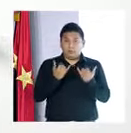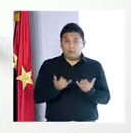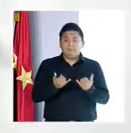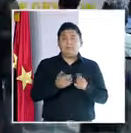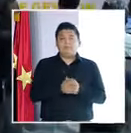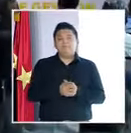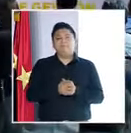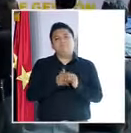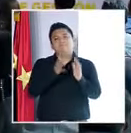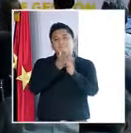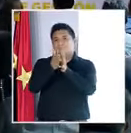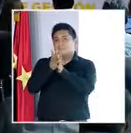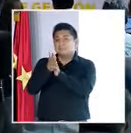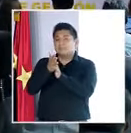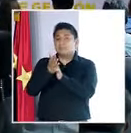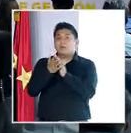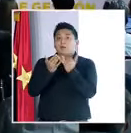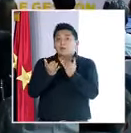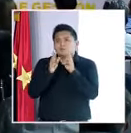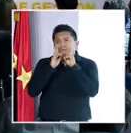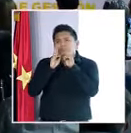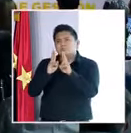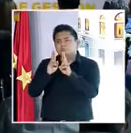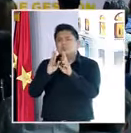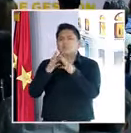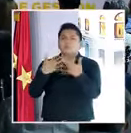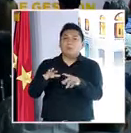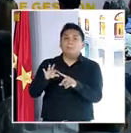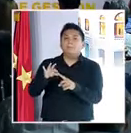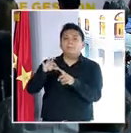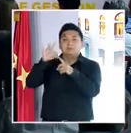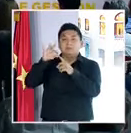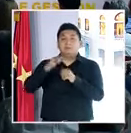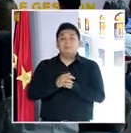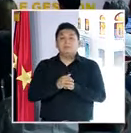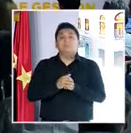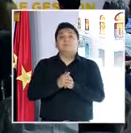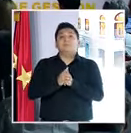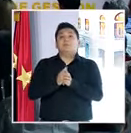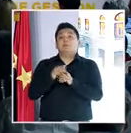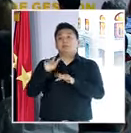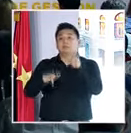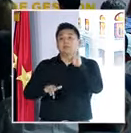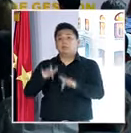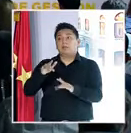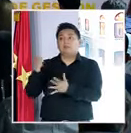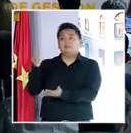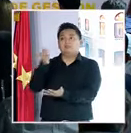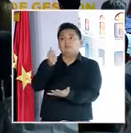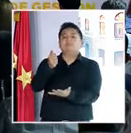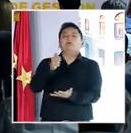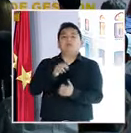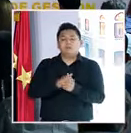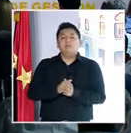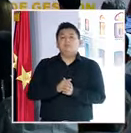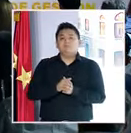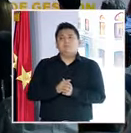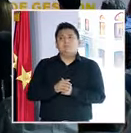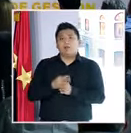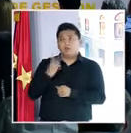Ustedes y además hacer un reconocimiento especial a todo el equipo de la Secretaría de Hacienda, que en estos